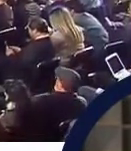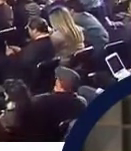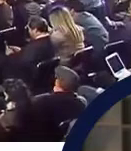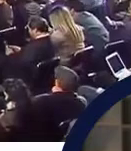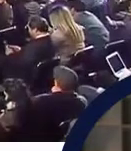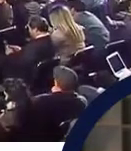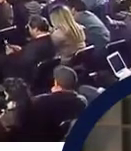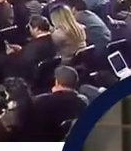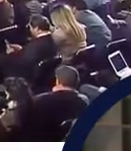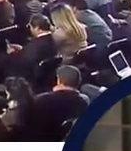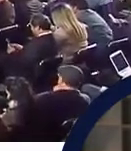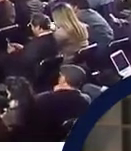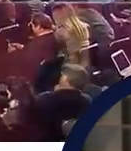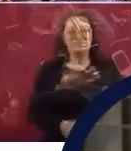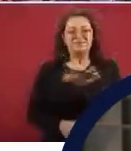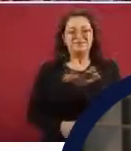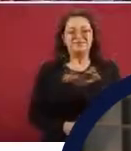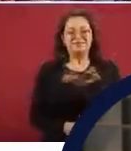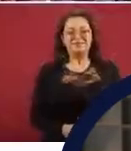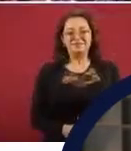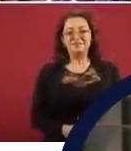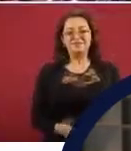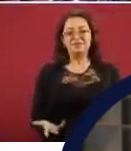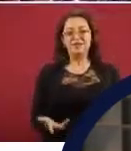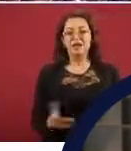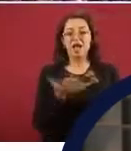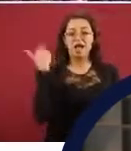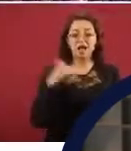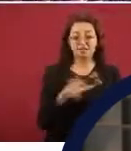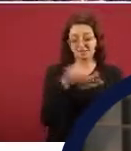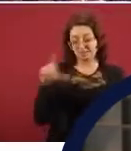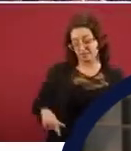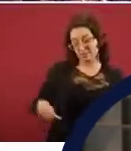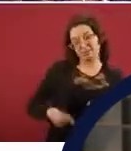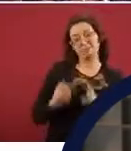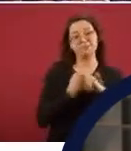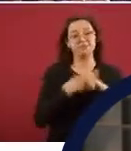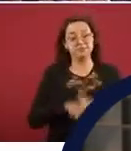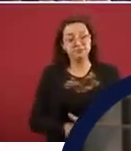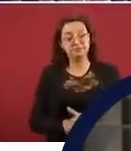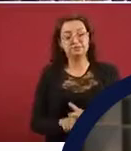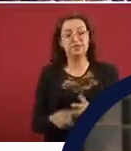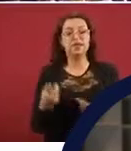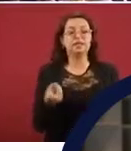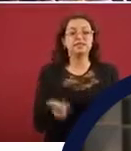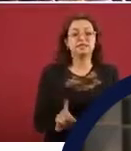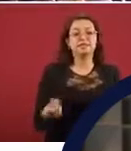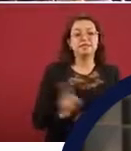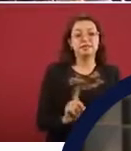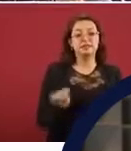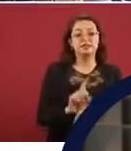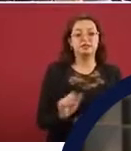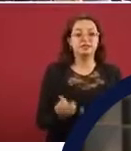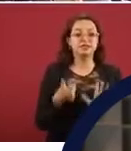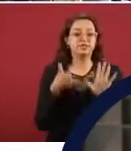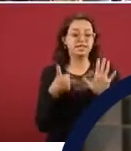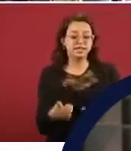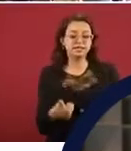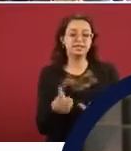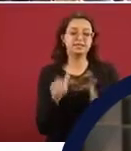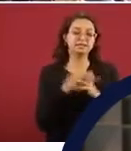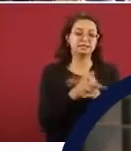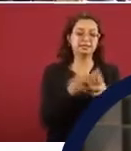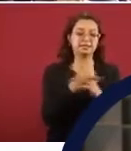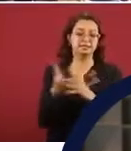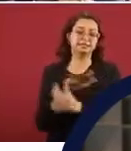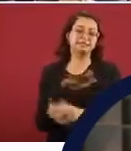asignaciones directas en los contratos, en lugar de que sean abiertos, que sean públicos, que sean competidos. Entonces, pues